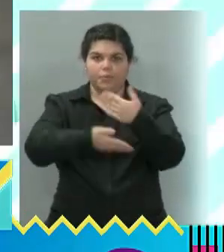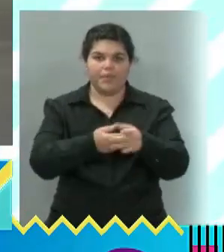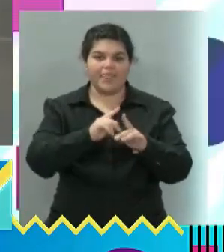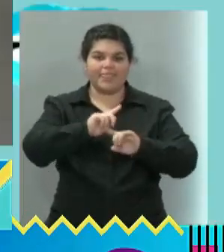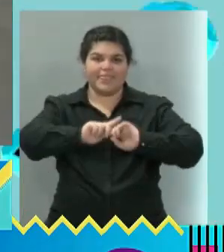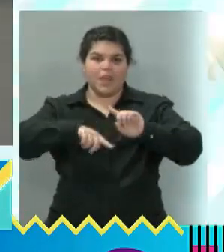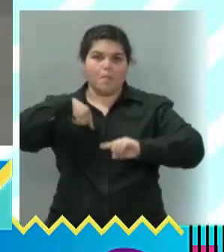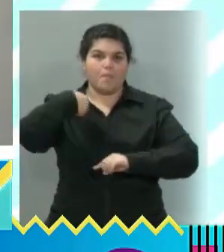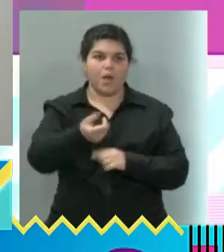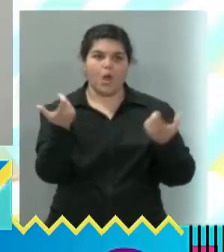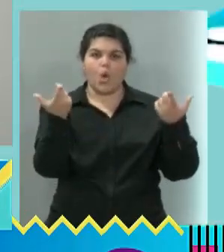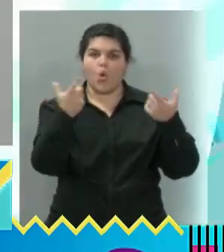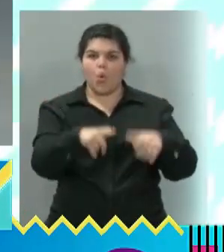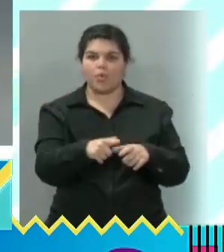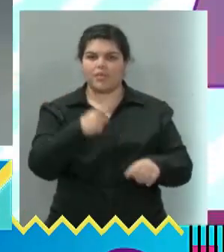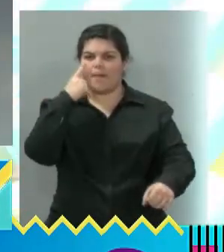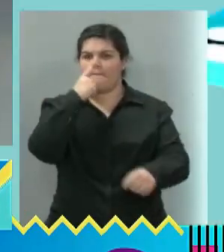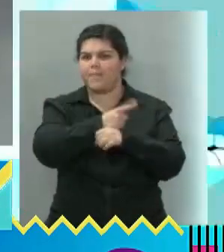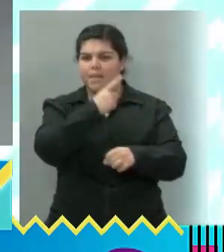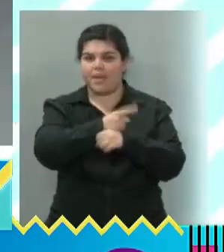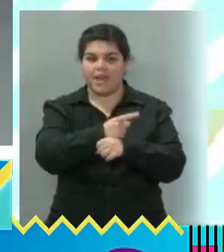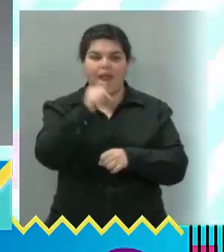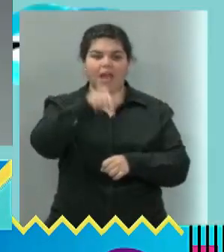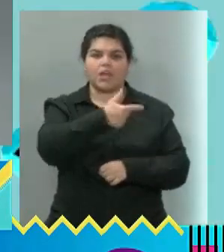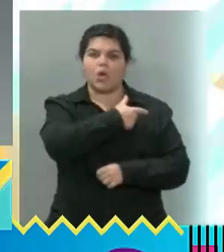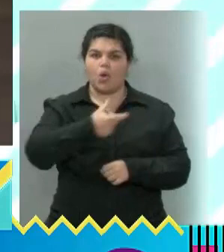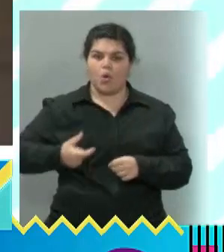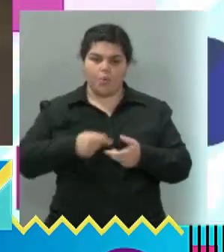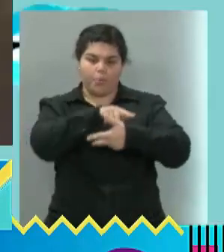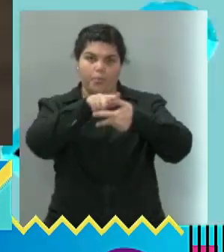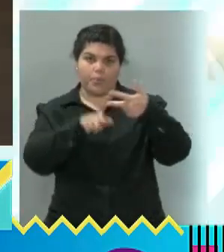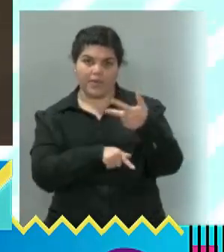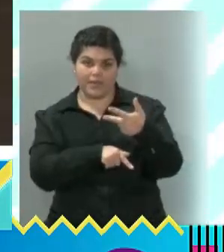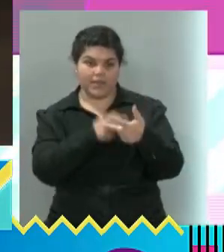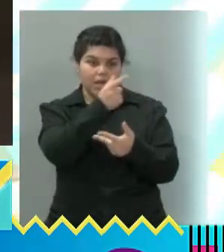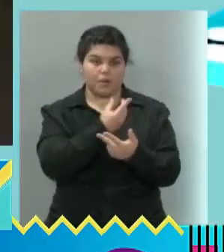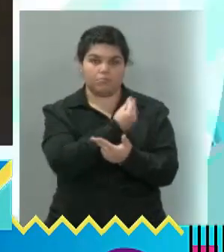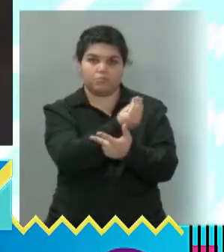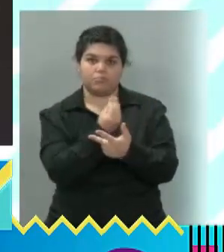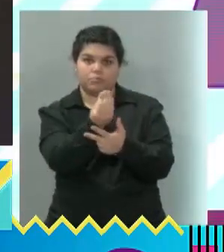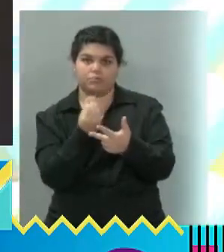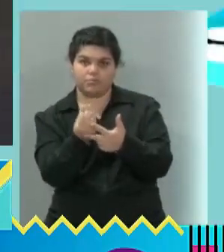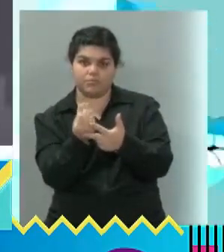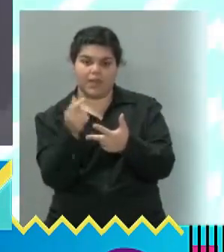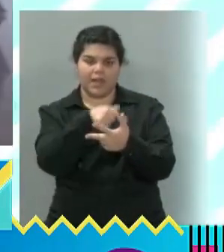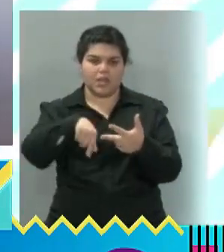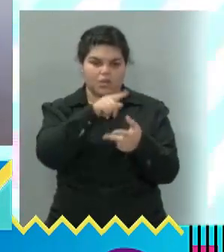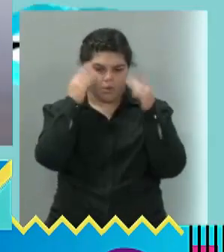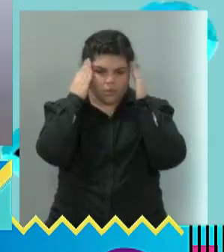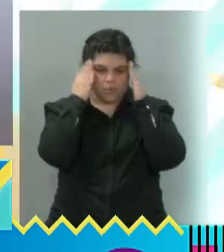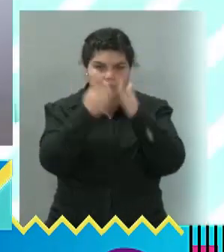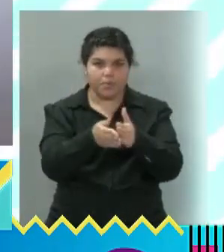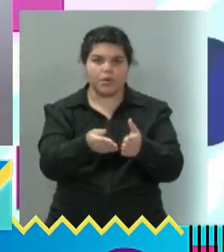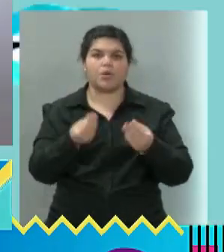Grande, primera Junta Grande, primer triunvirato, y este primer triunvirato, con una mirada muy centralista y muy nada más